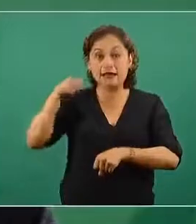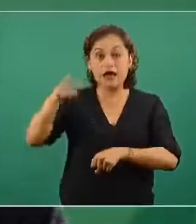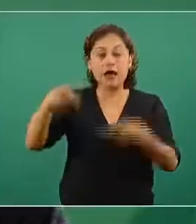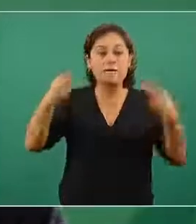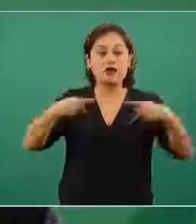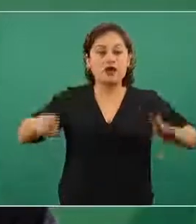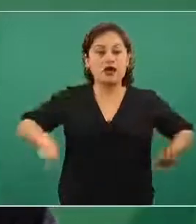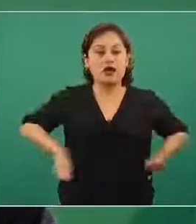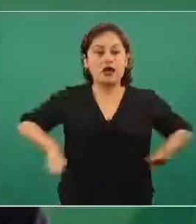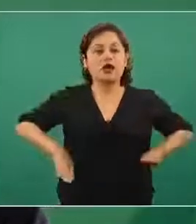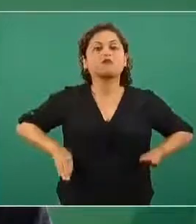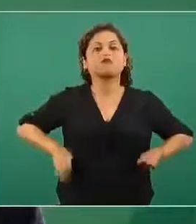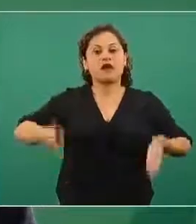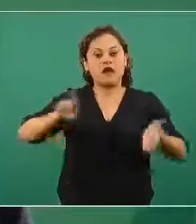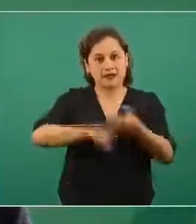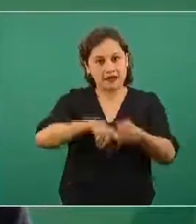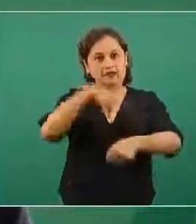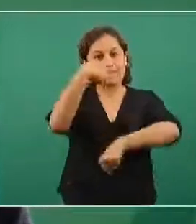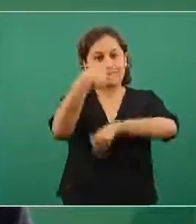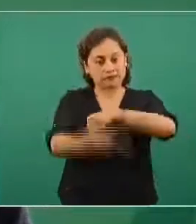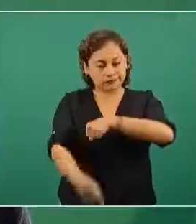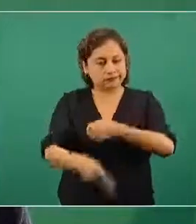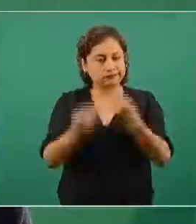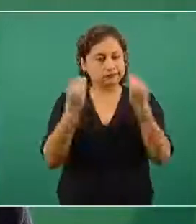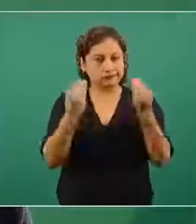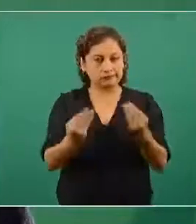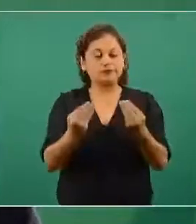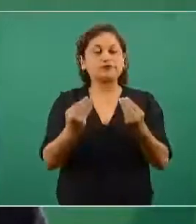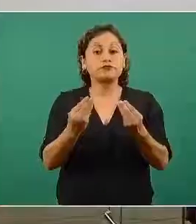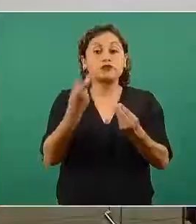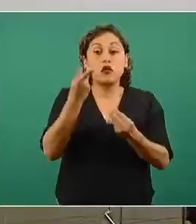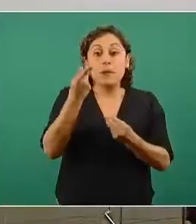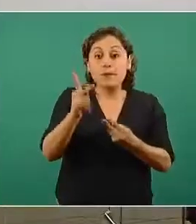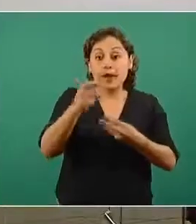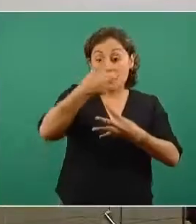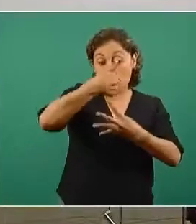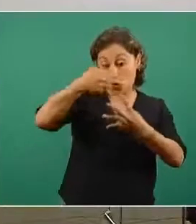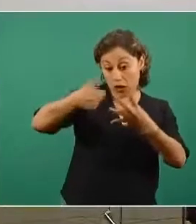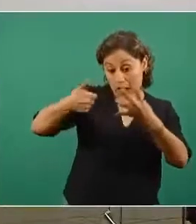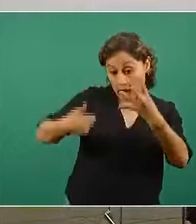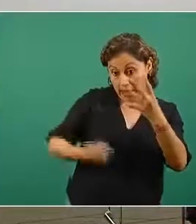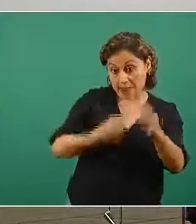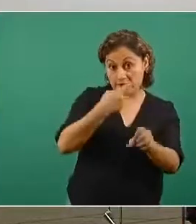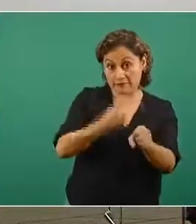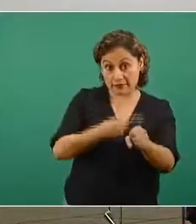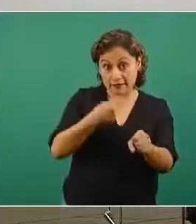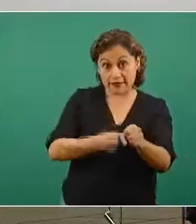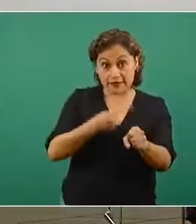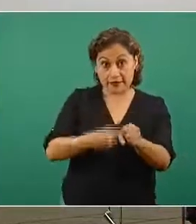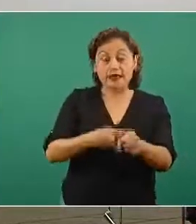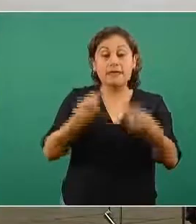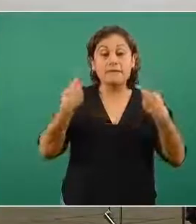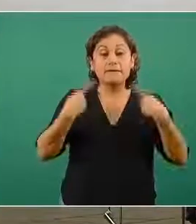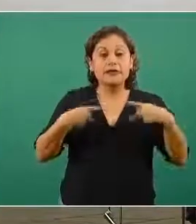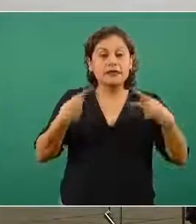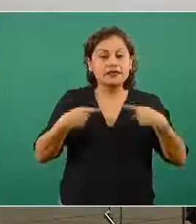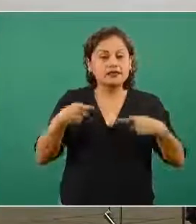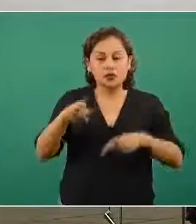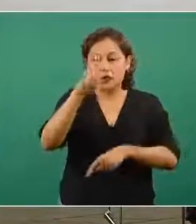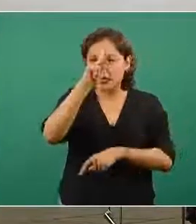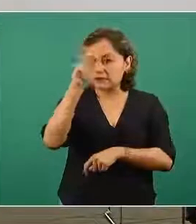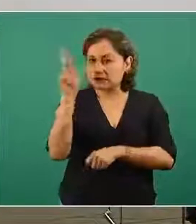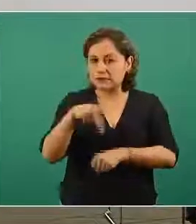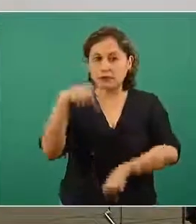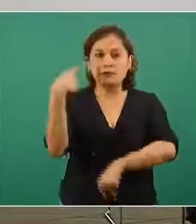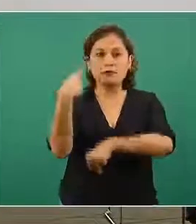riesgo, cuando nos vamos ya a cada uno de estos grupos, las personas que tienen mayores factores de riesgo son aquellos que tienen